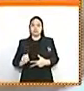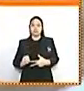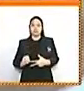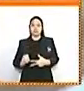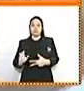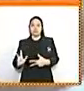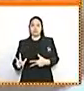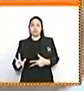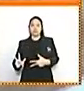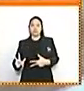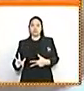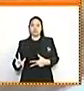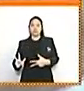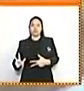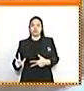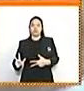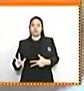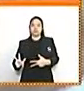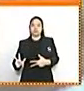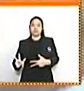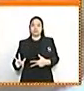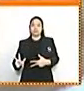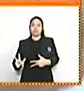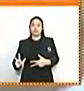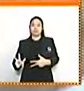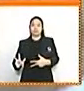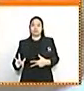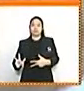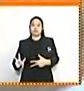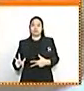03. Conocemos el cuarto número seleccionado,